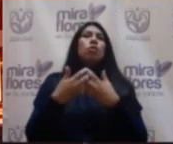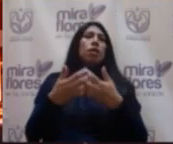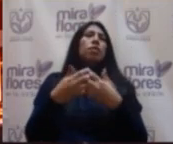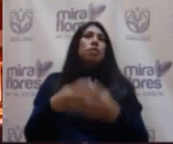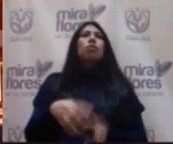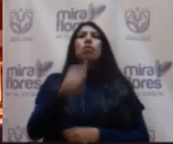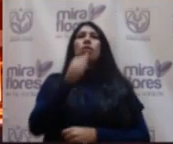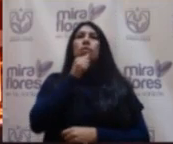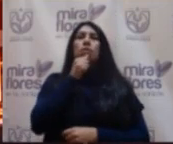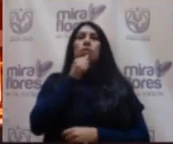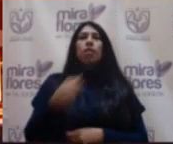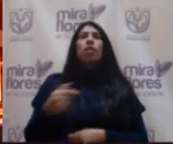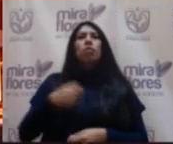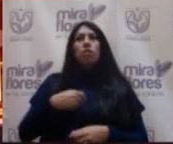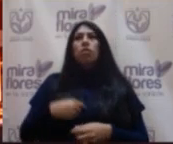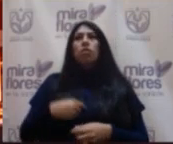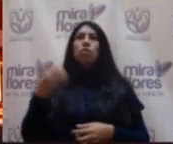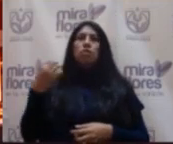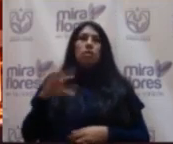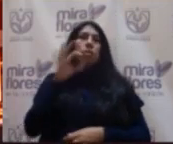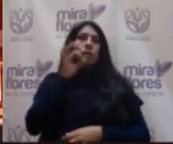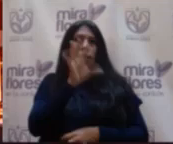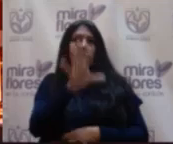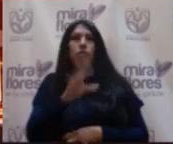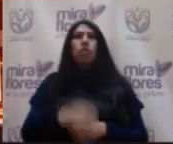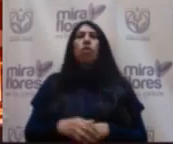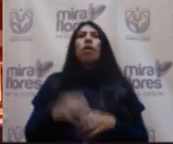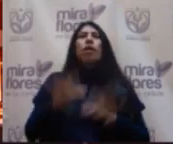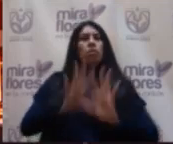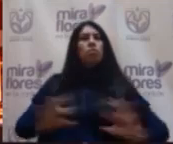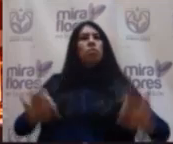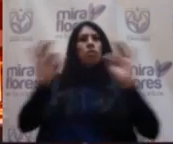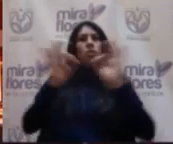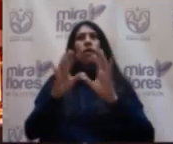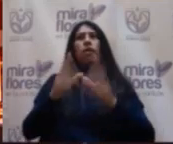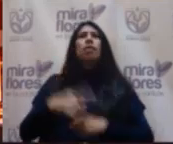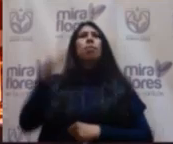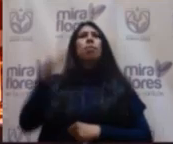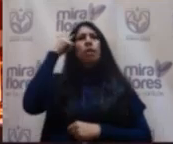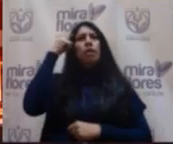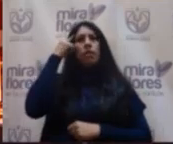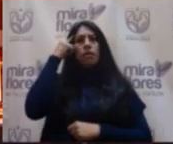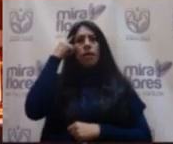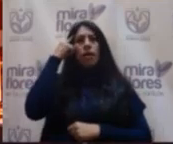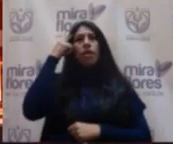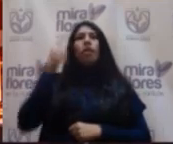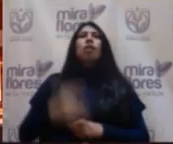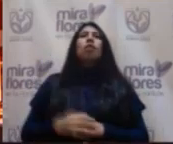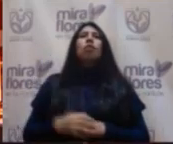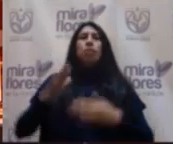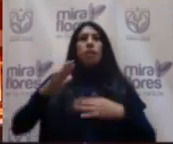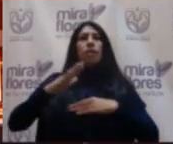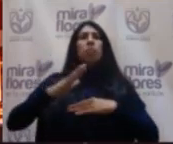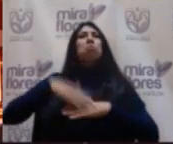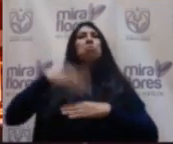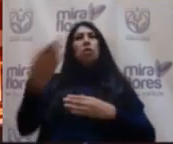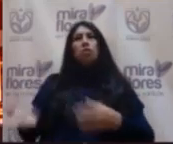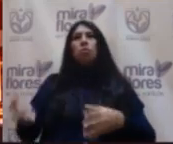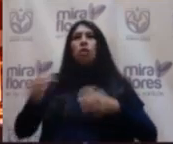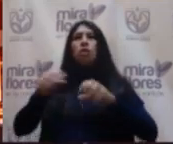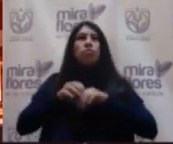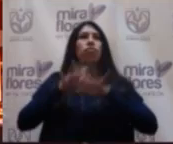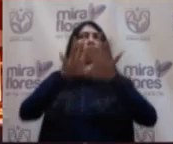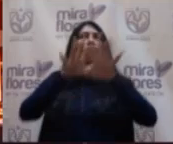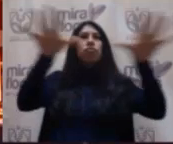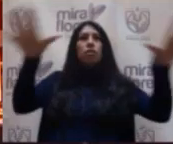nosotros siempre hemos mencionado es que es muy importante pensar en local para después expandir esto a una visión